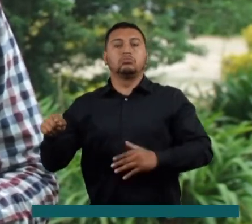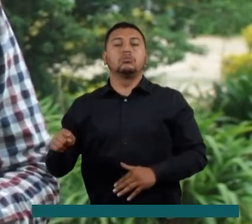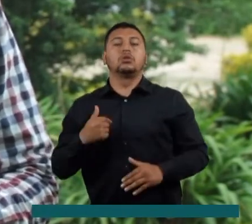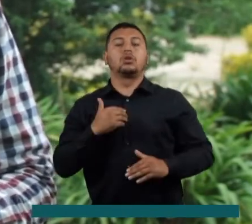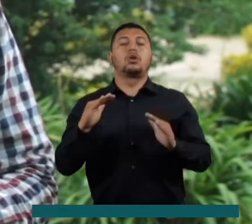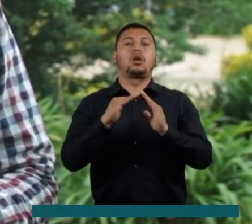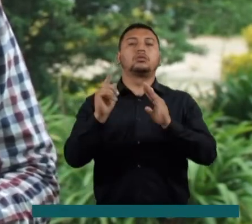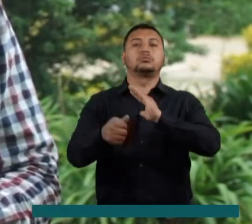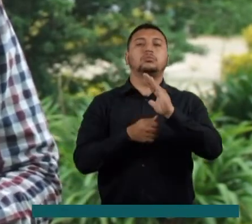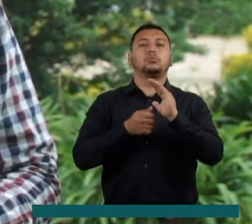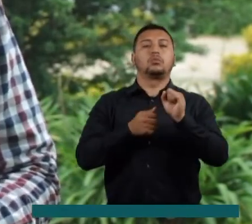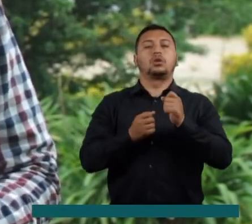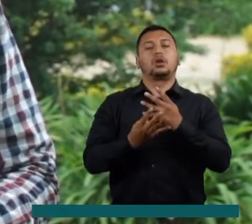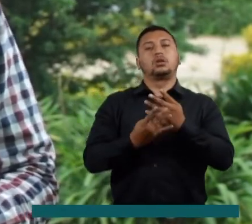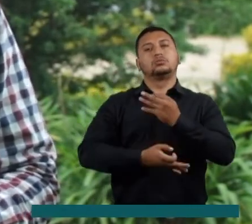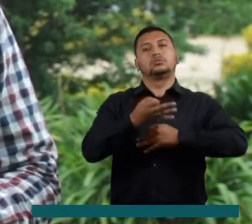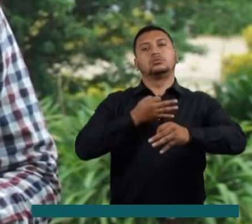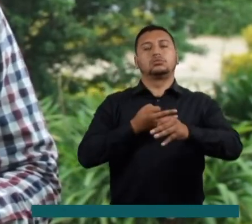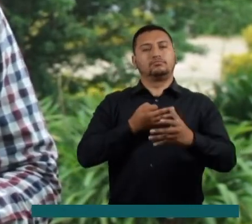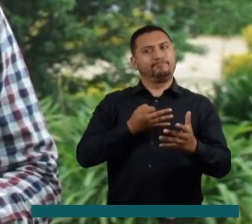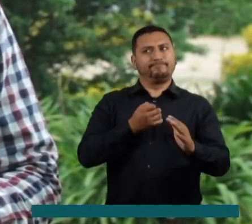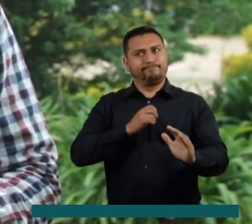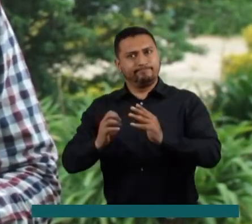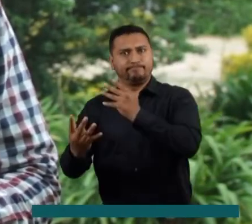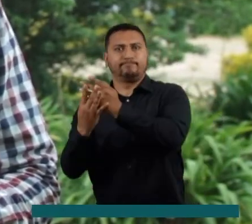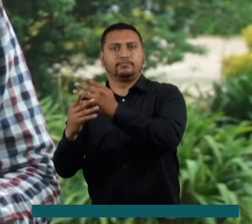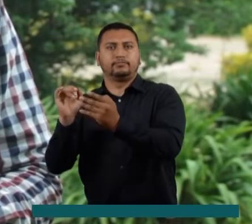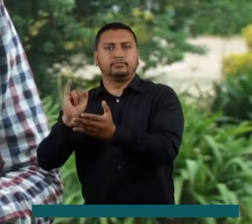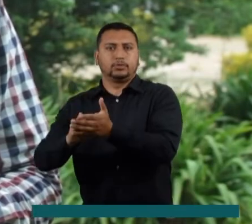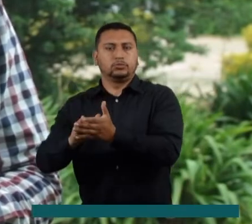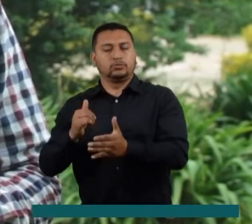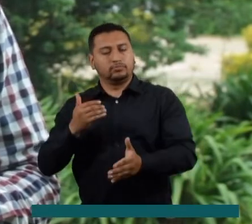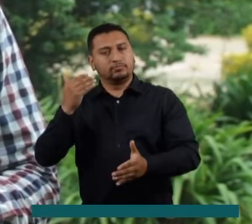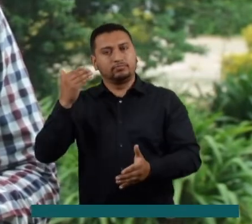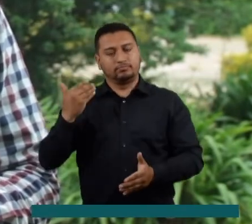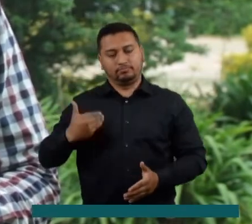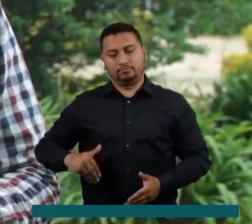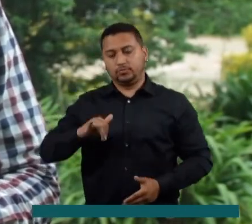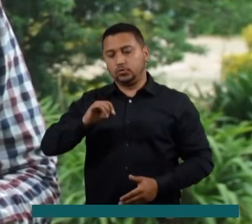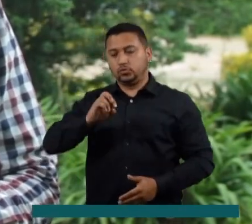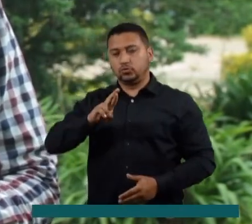casa por cárcel. Desde la ciudad de Duitama informó Jorge Torres para Enlace 13.